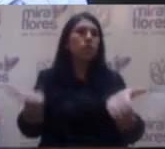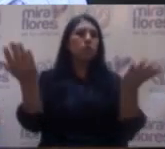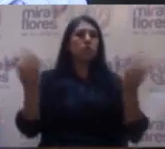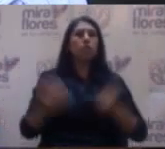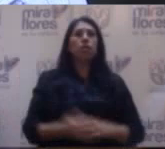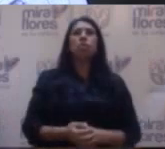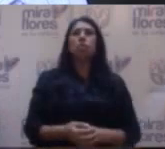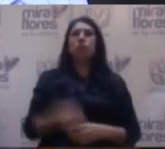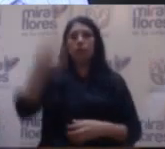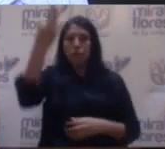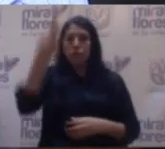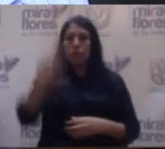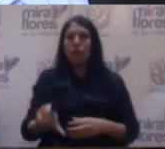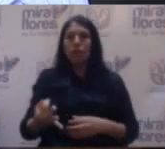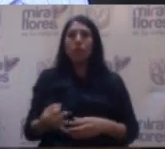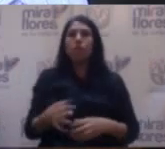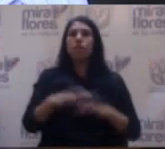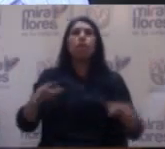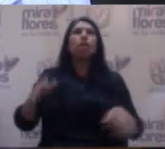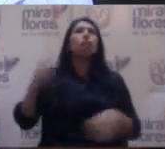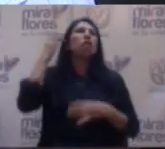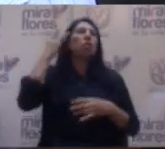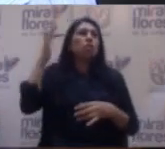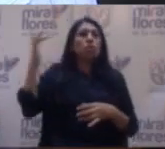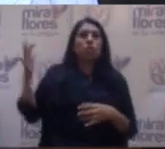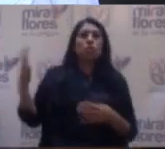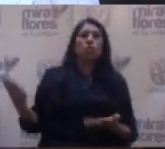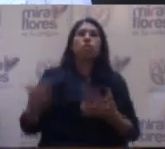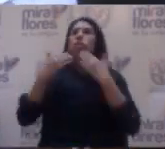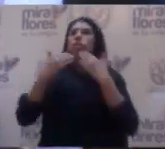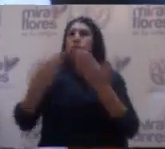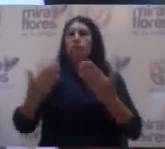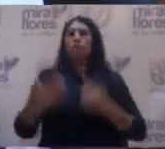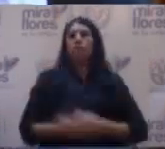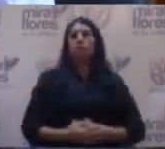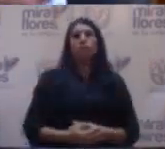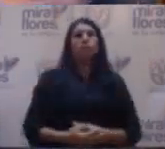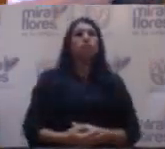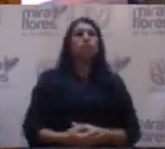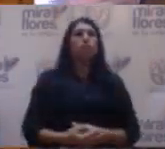se combatan los ruidos molestos. Gracias.